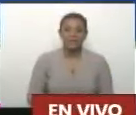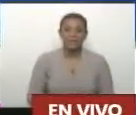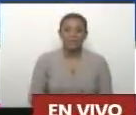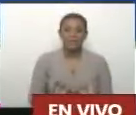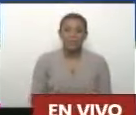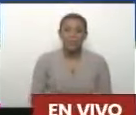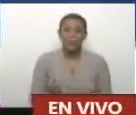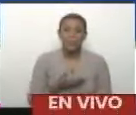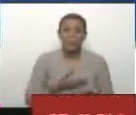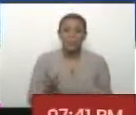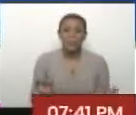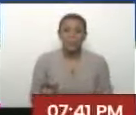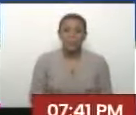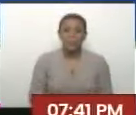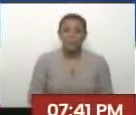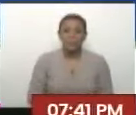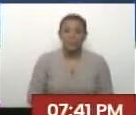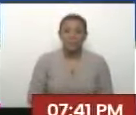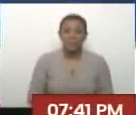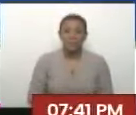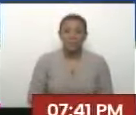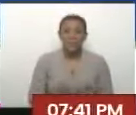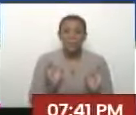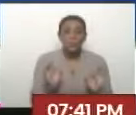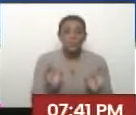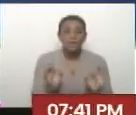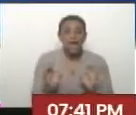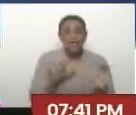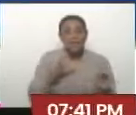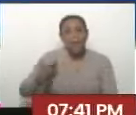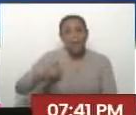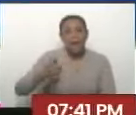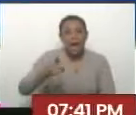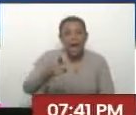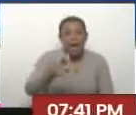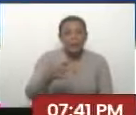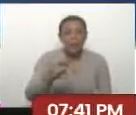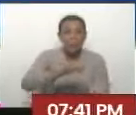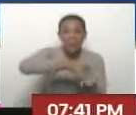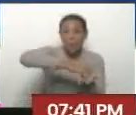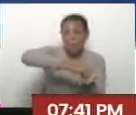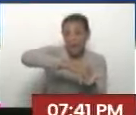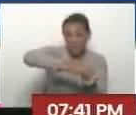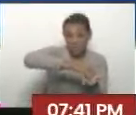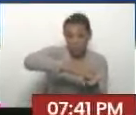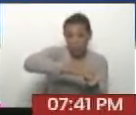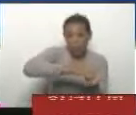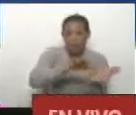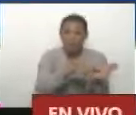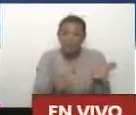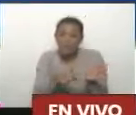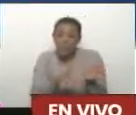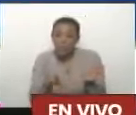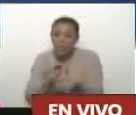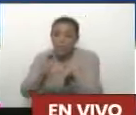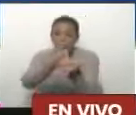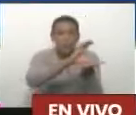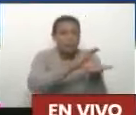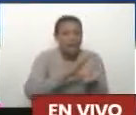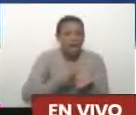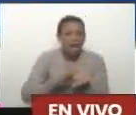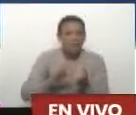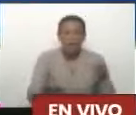no me mandaban para allá una vez fui con cilita y alquilamos un carro y nos fuimos Nueva York Baltimore Philadelphia